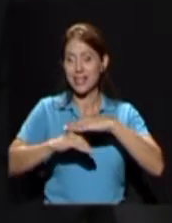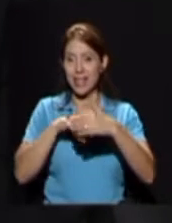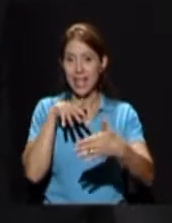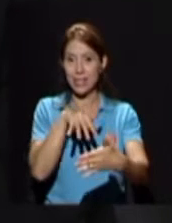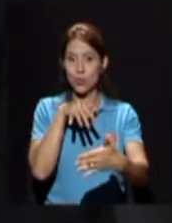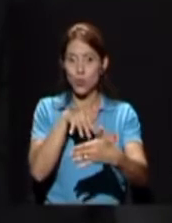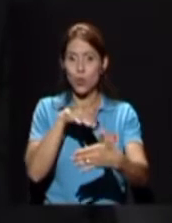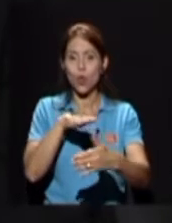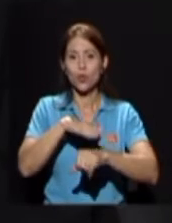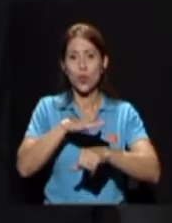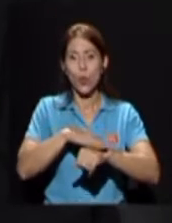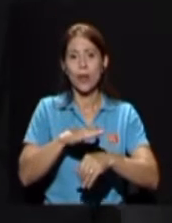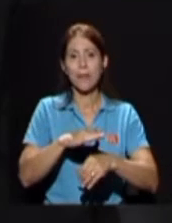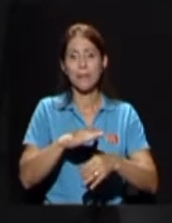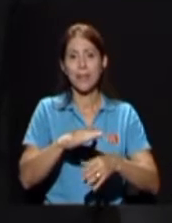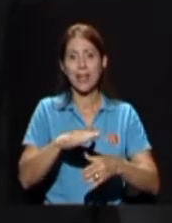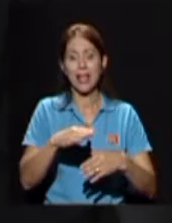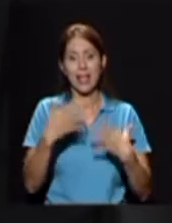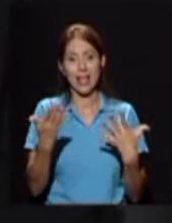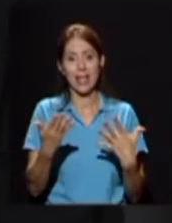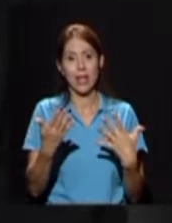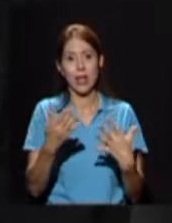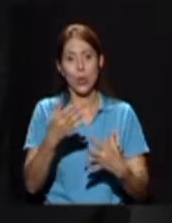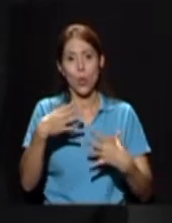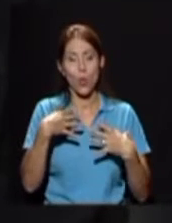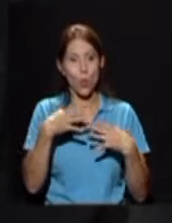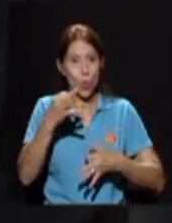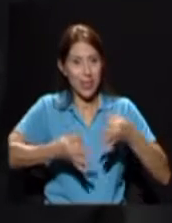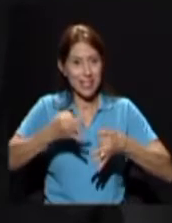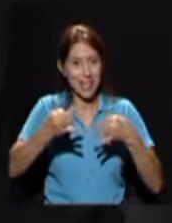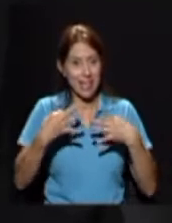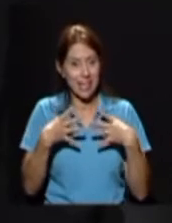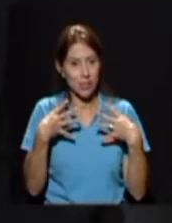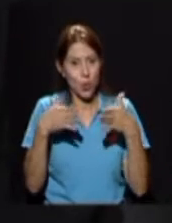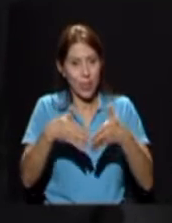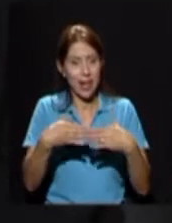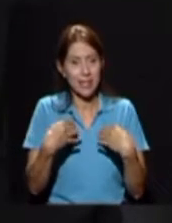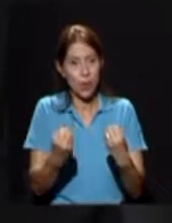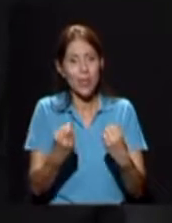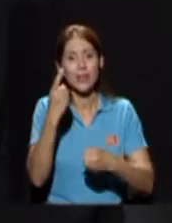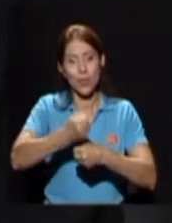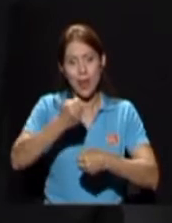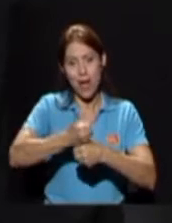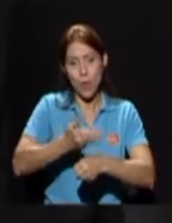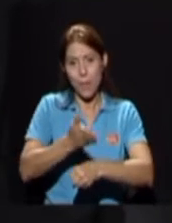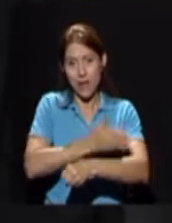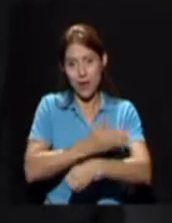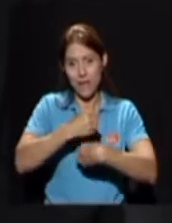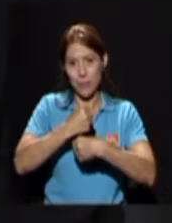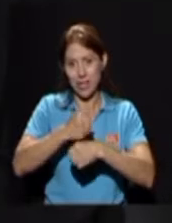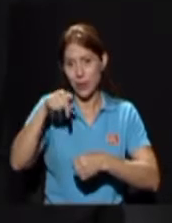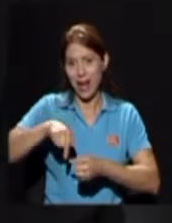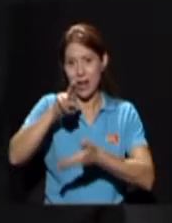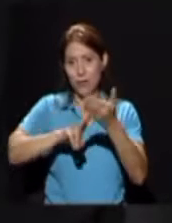sobre judicialización de la salud que está en este informe es un trabajo previo que habíamos hecho aquí en la Universidad de Costa Rica en la